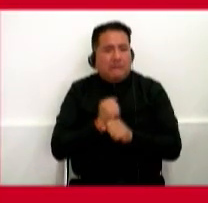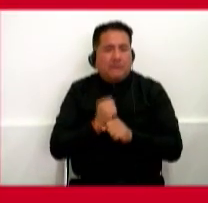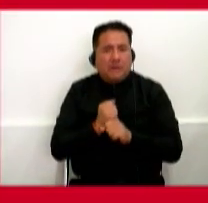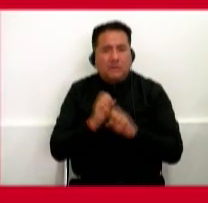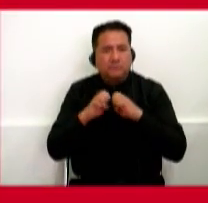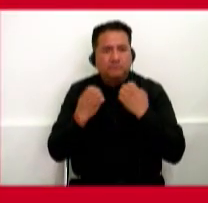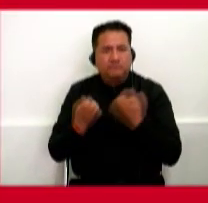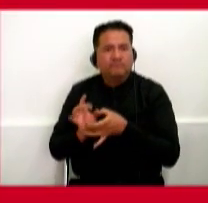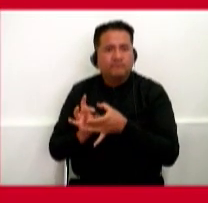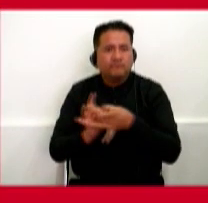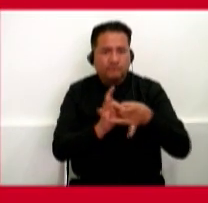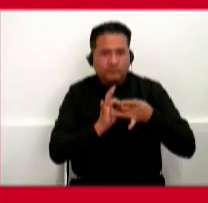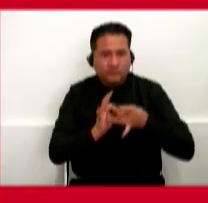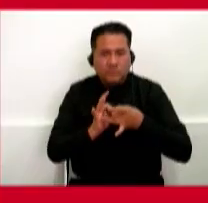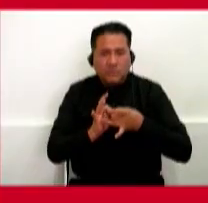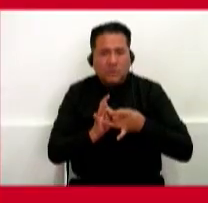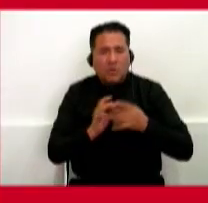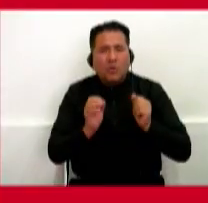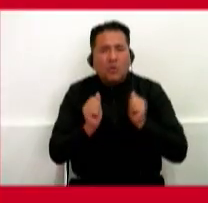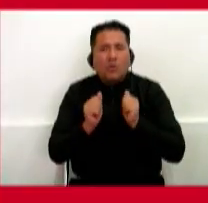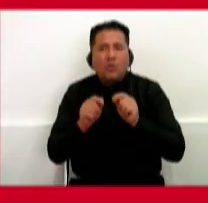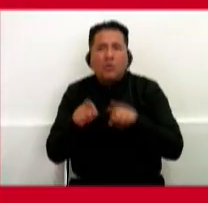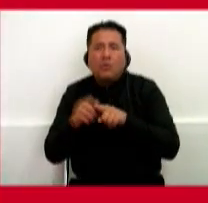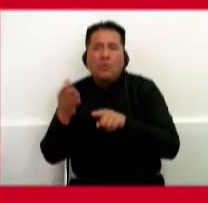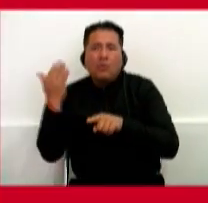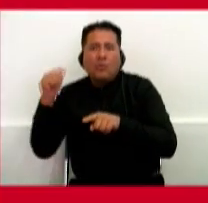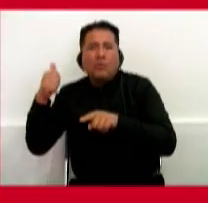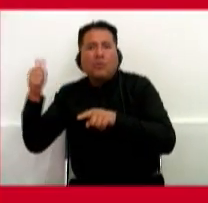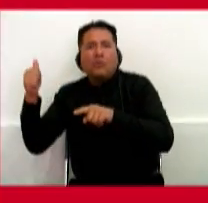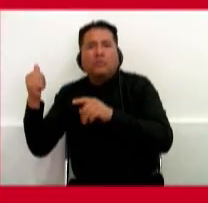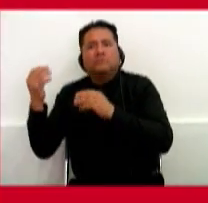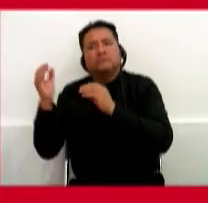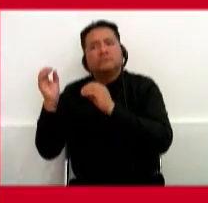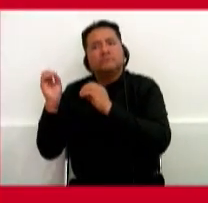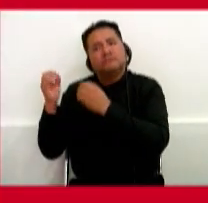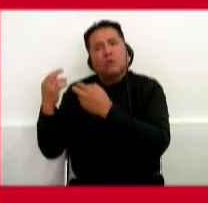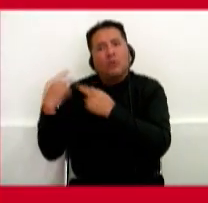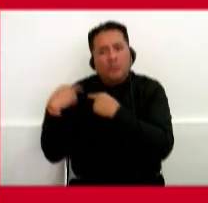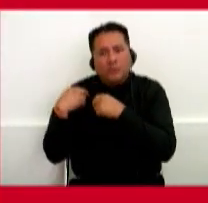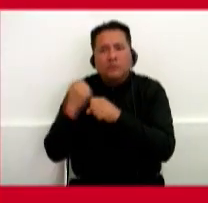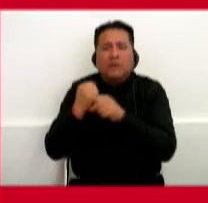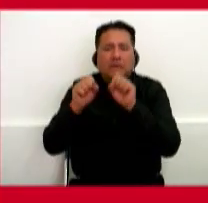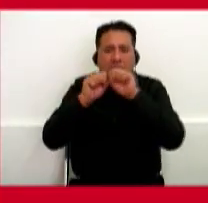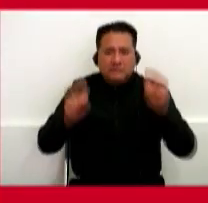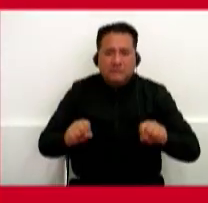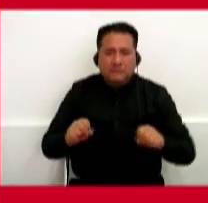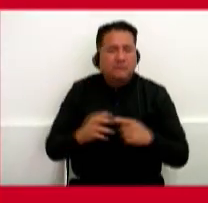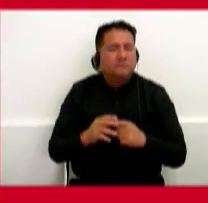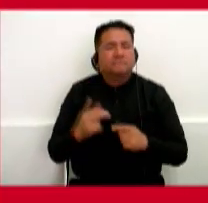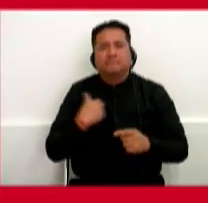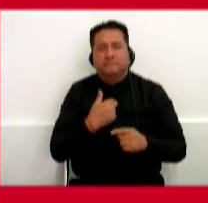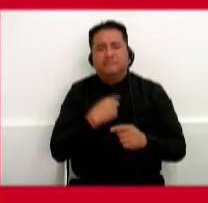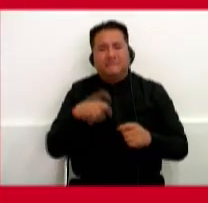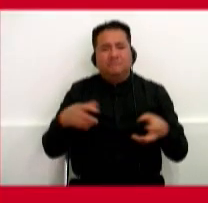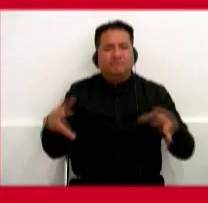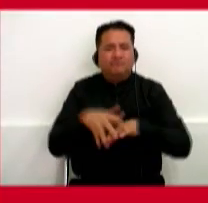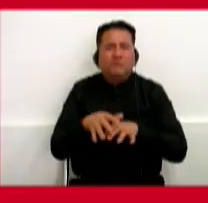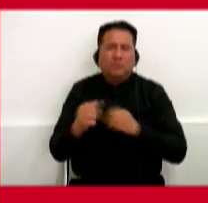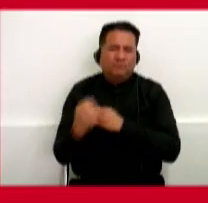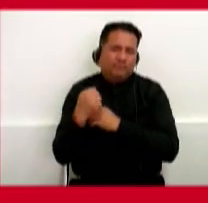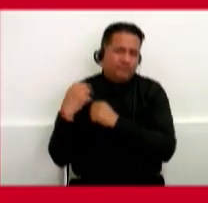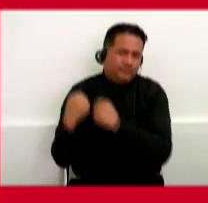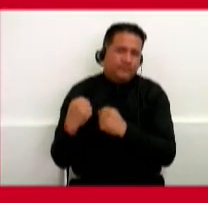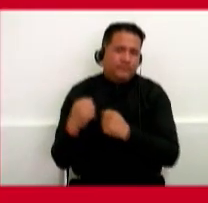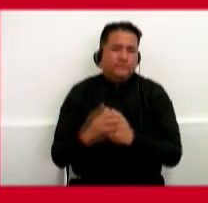las otras áreas operativas, como telecomunicaciones, sistemas y el área operativa propiamente, que necesitamos una interacción fuerte.